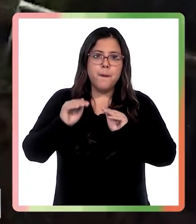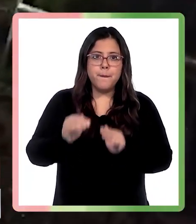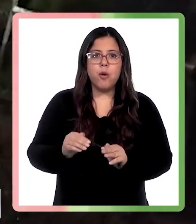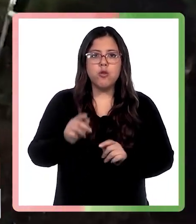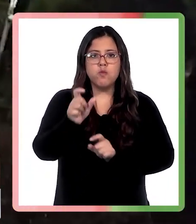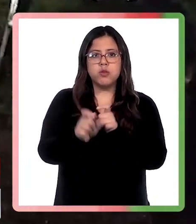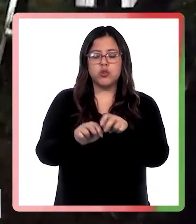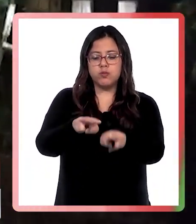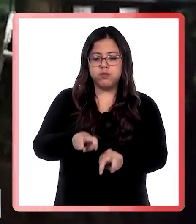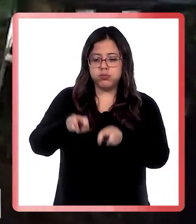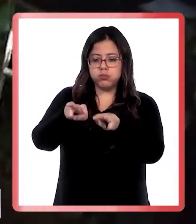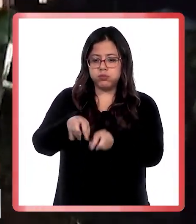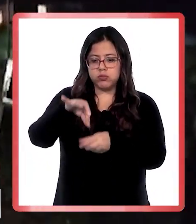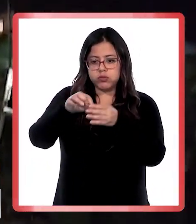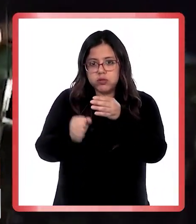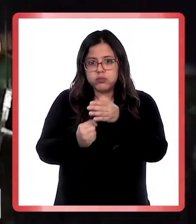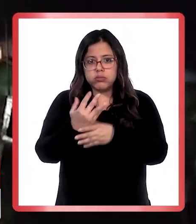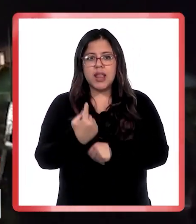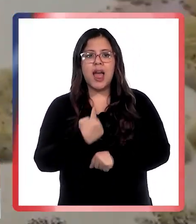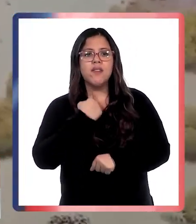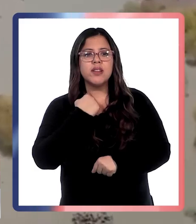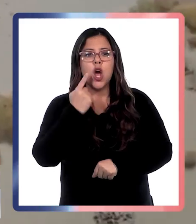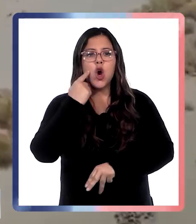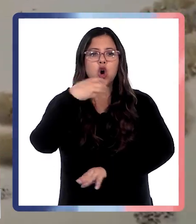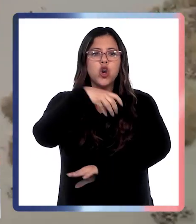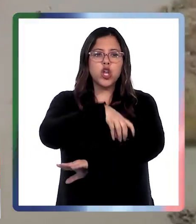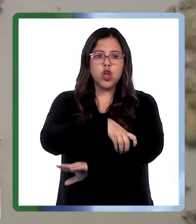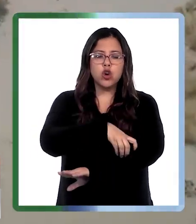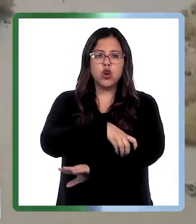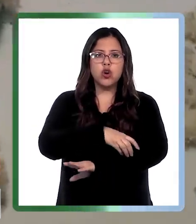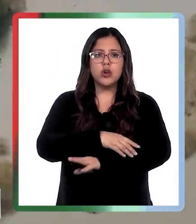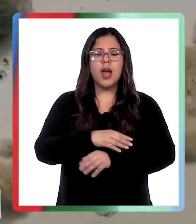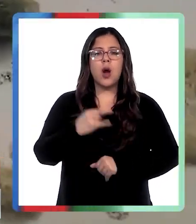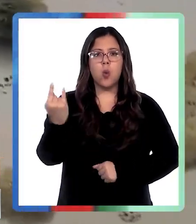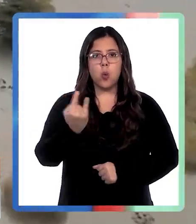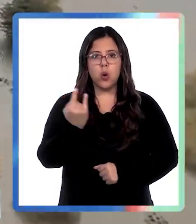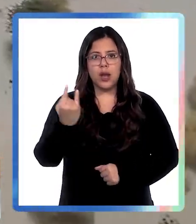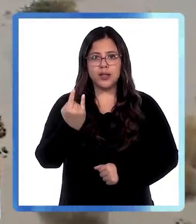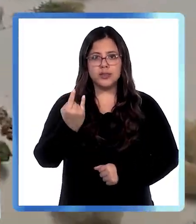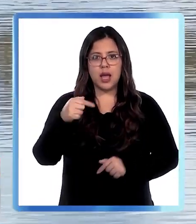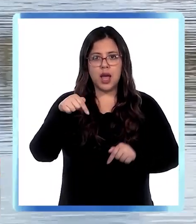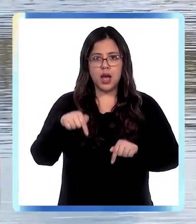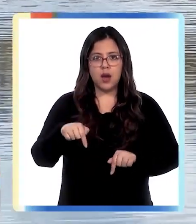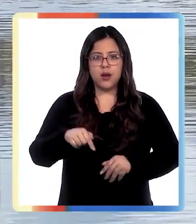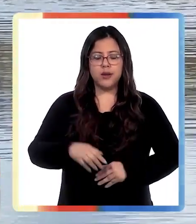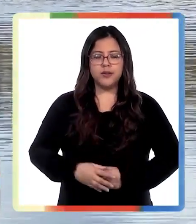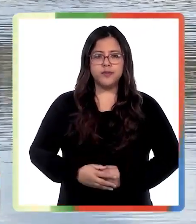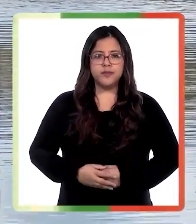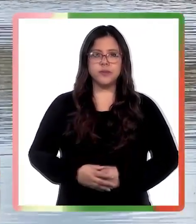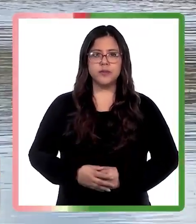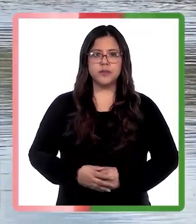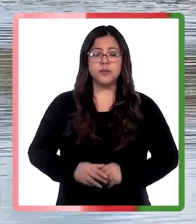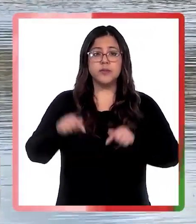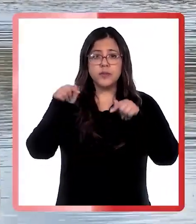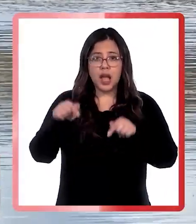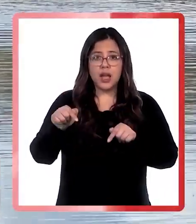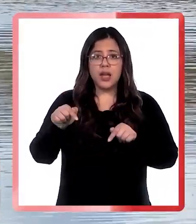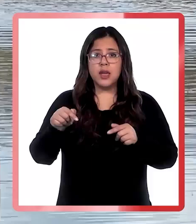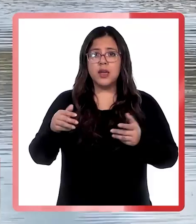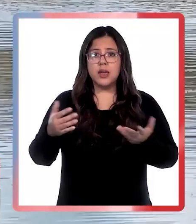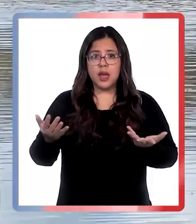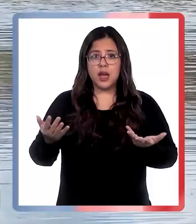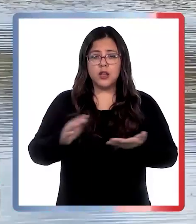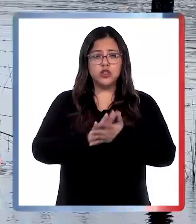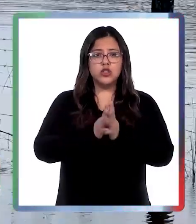entregará apoyo para los agricultores afectados porque también la región se encuentra en emergencia agrícola estamos